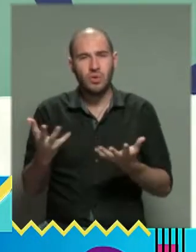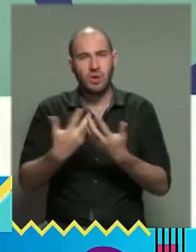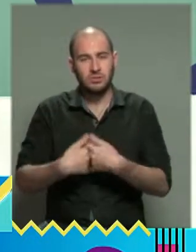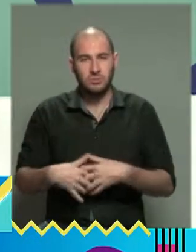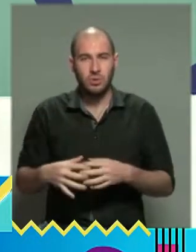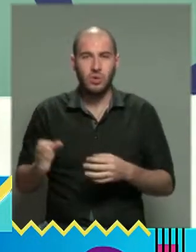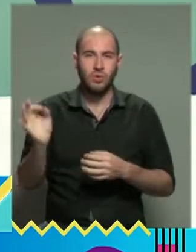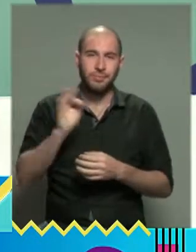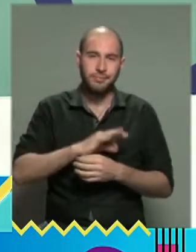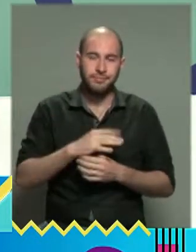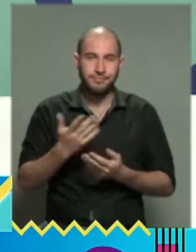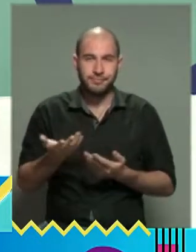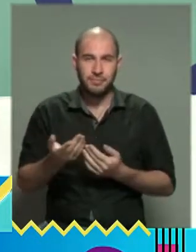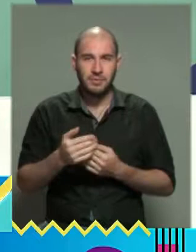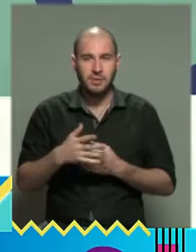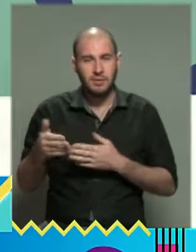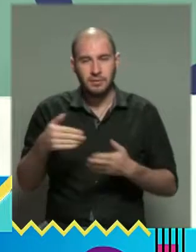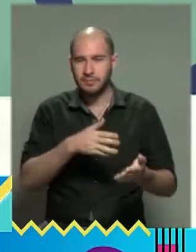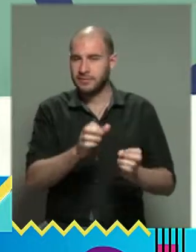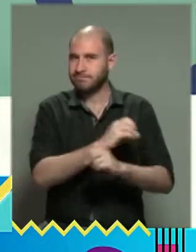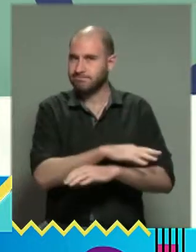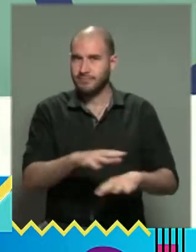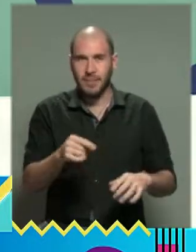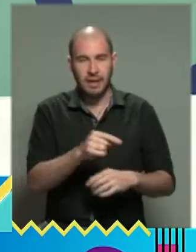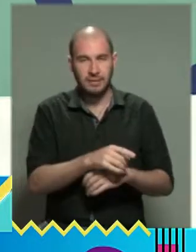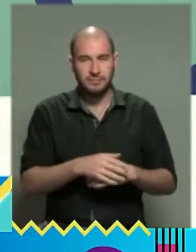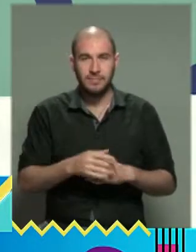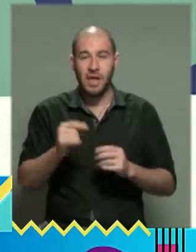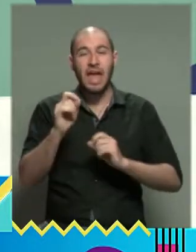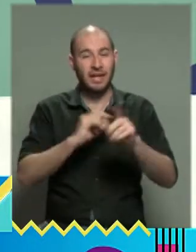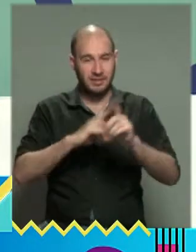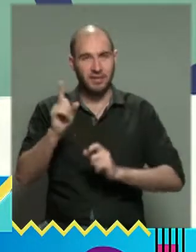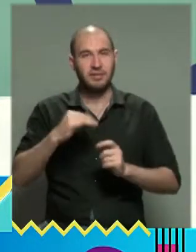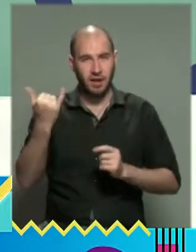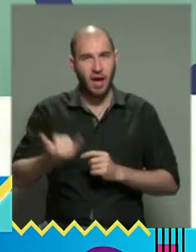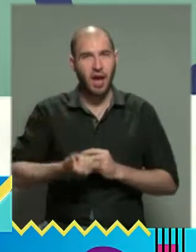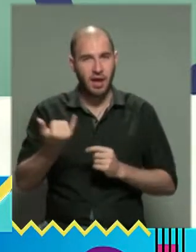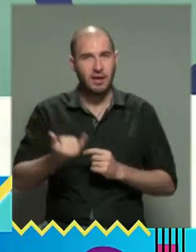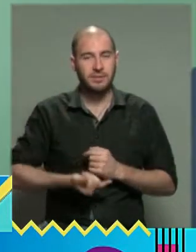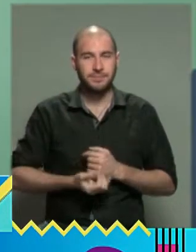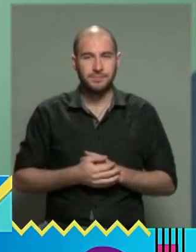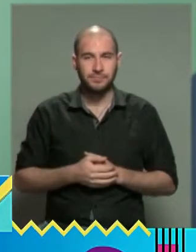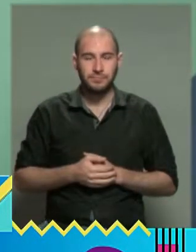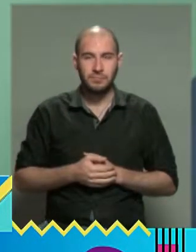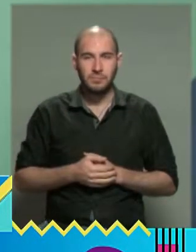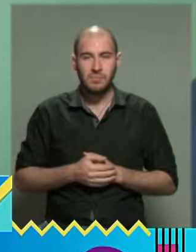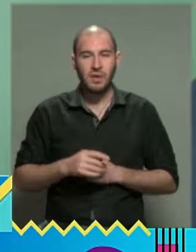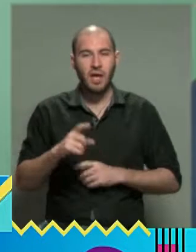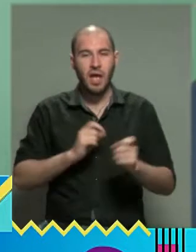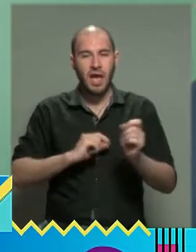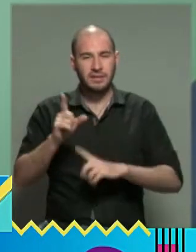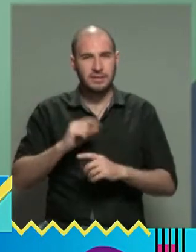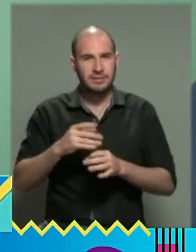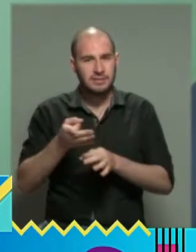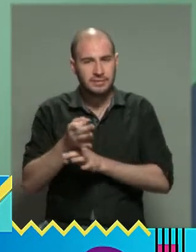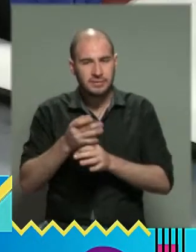involucrados o en caminos que no son correctos, hay estadísticas de esto. Y una estadística te